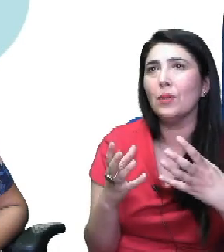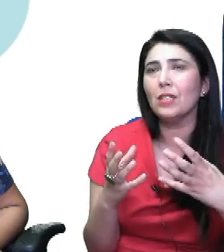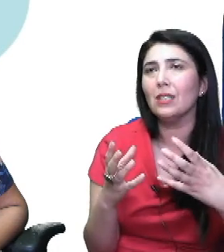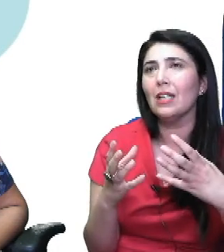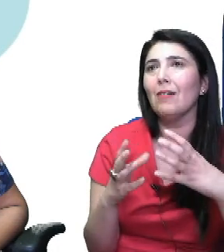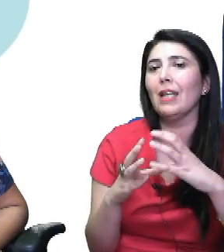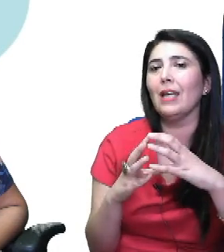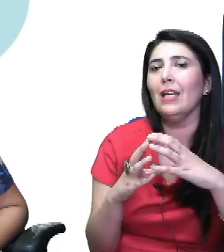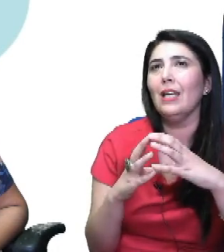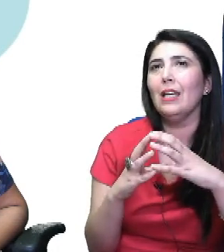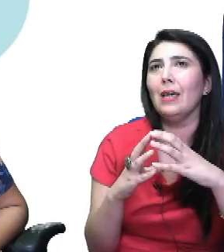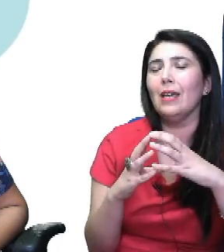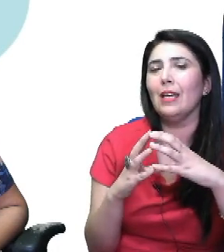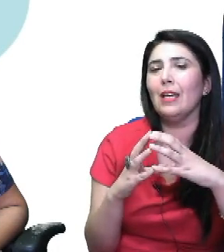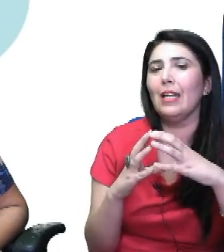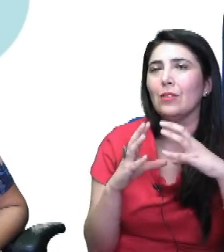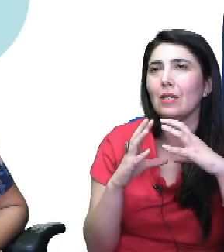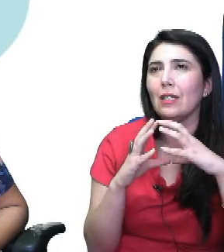muy importante a nivel de